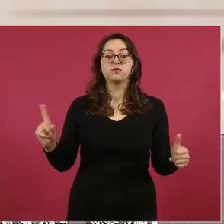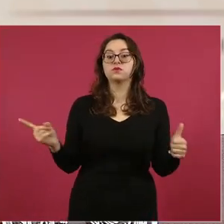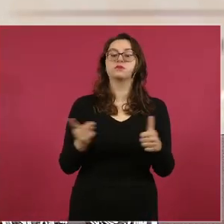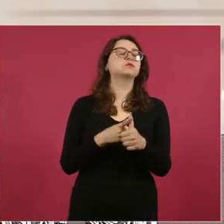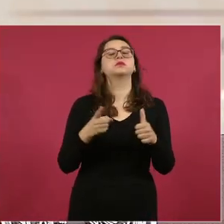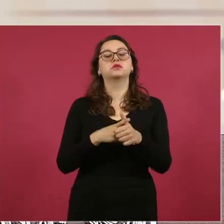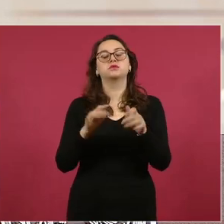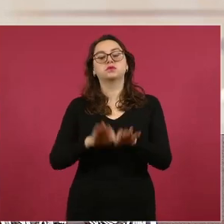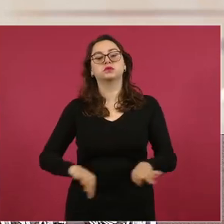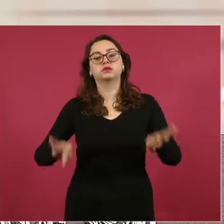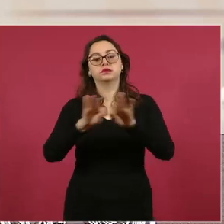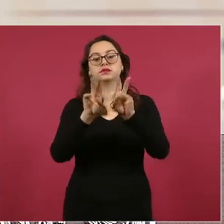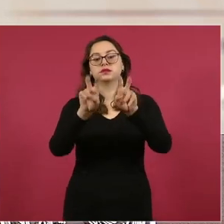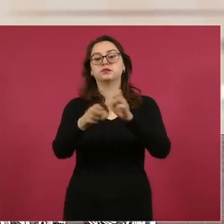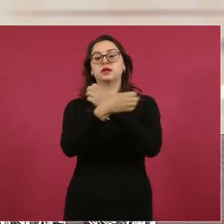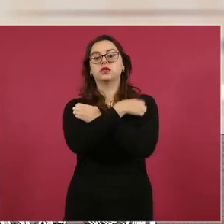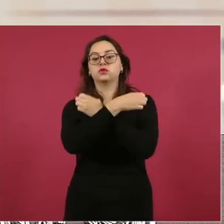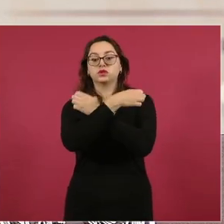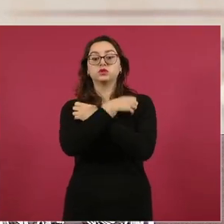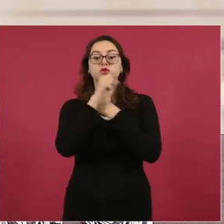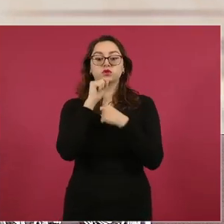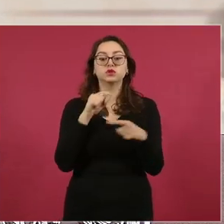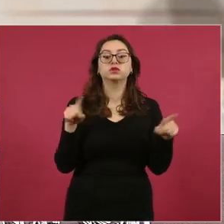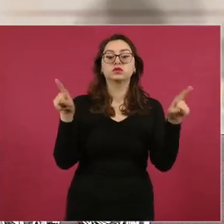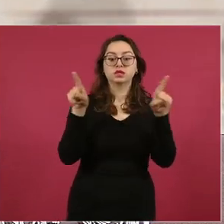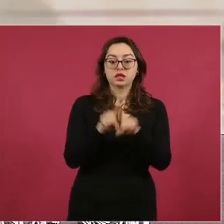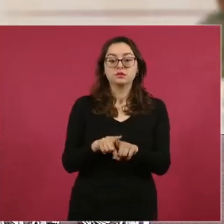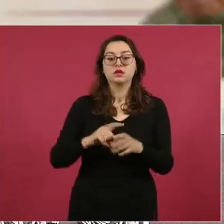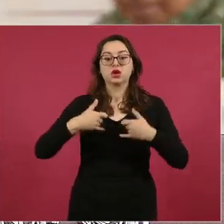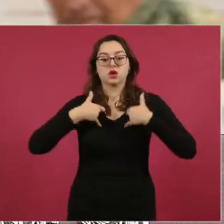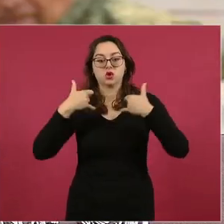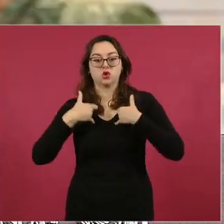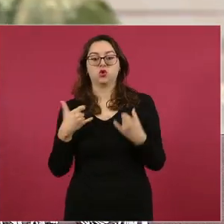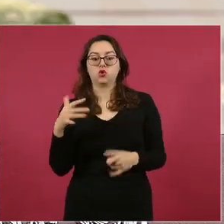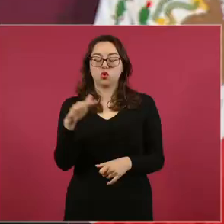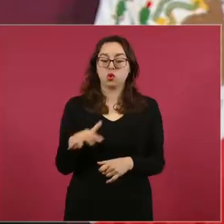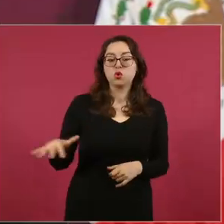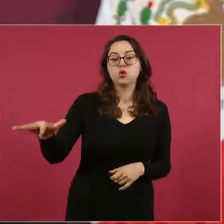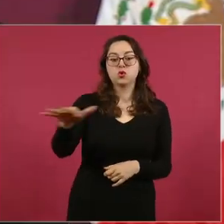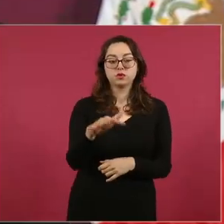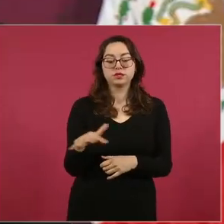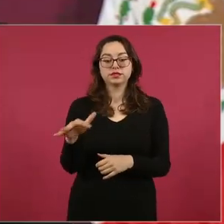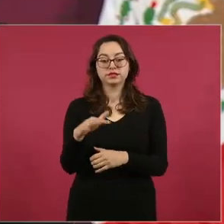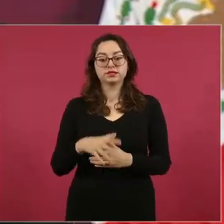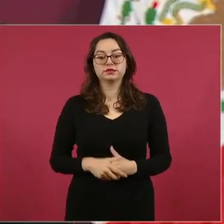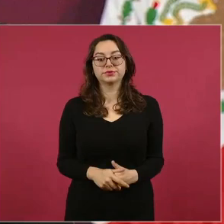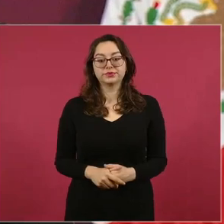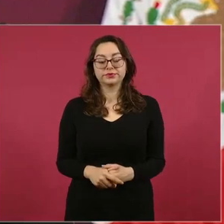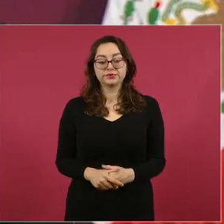a informar sobre el programa de jóvenes,